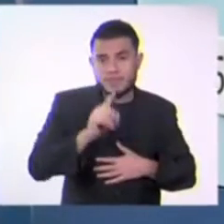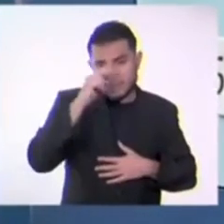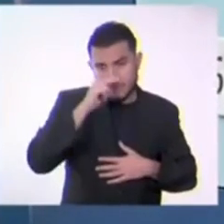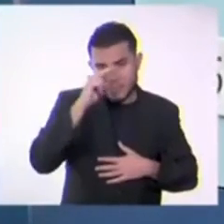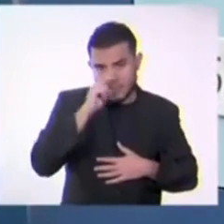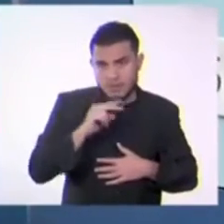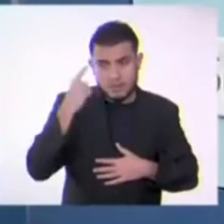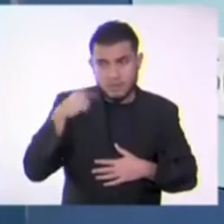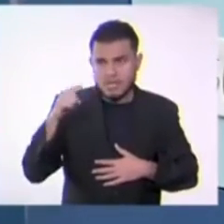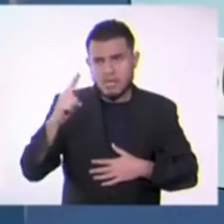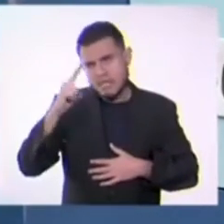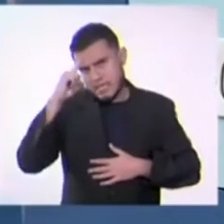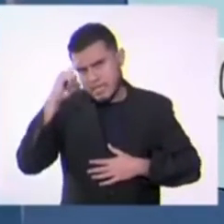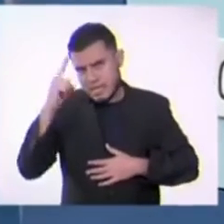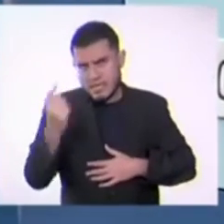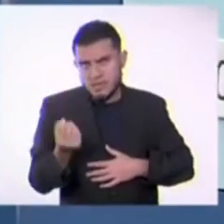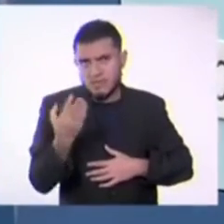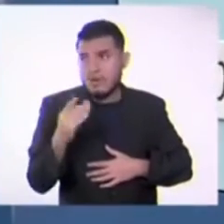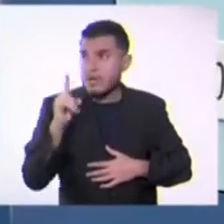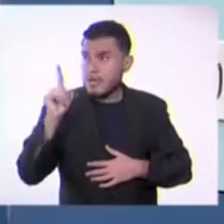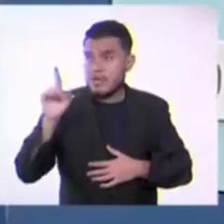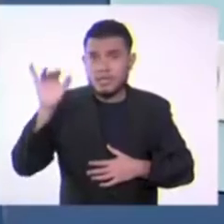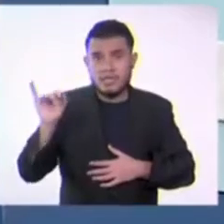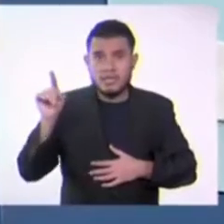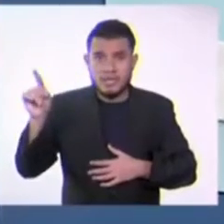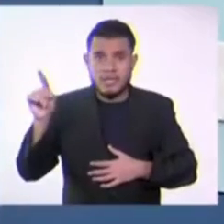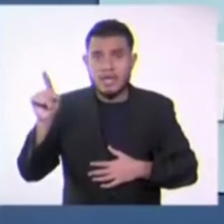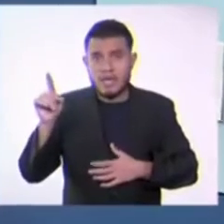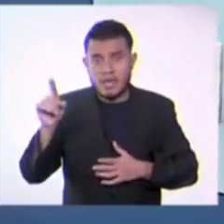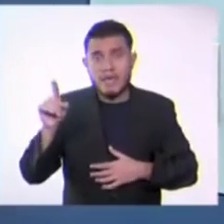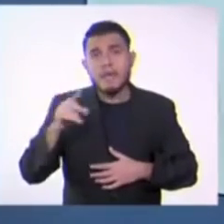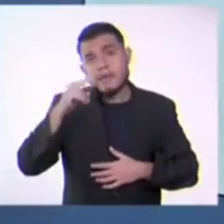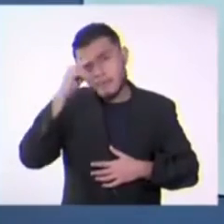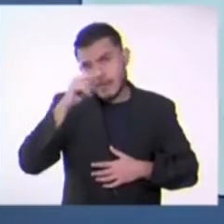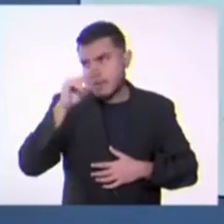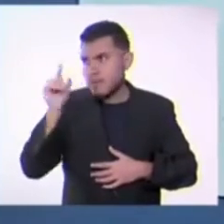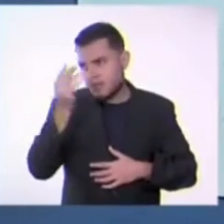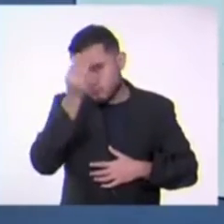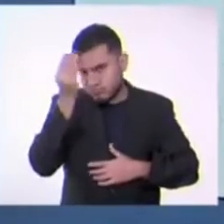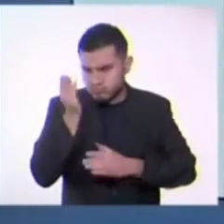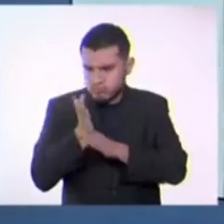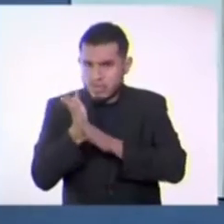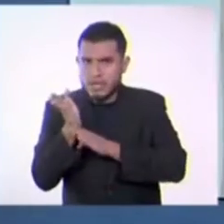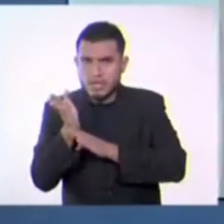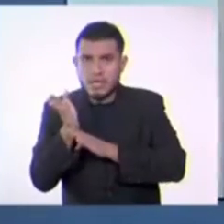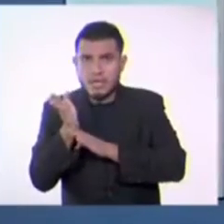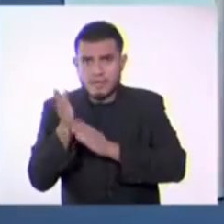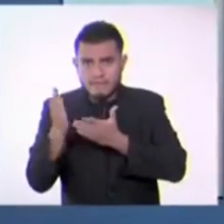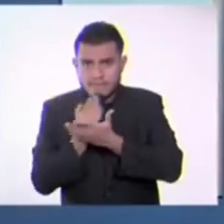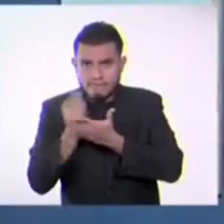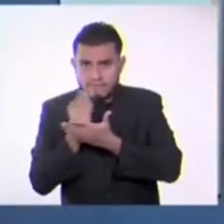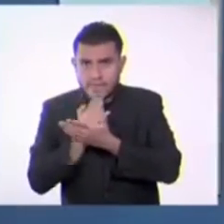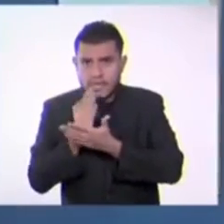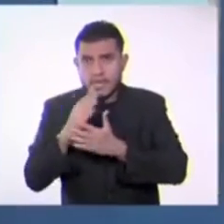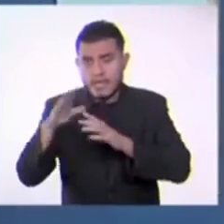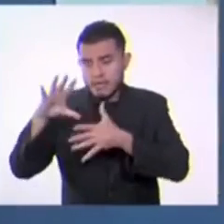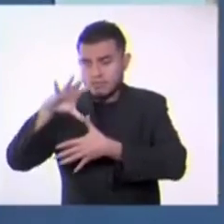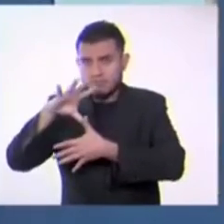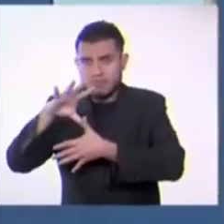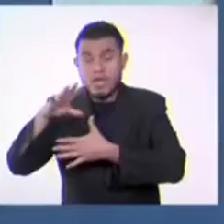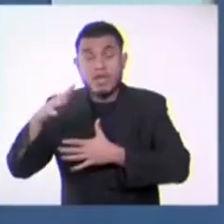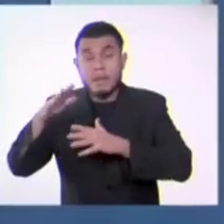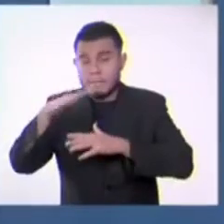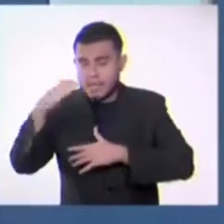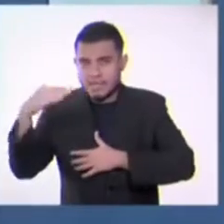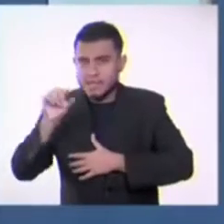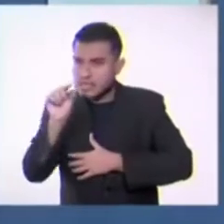ideas frescas. Él había estado en México, se había también profesionalizado en Italia, entonces trae otro tipo de ideas.